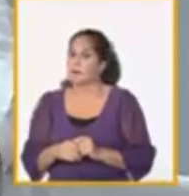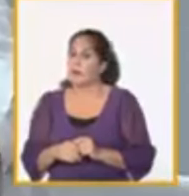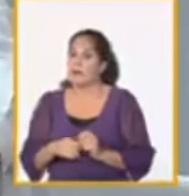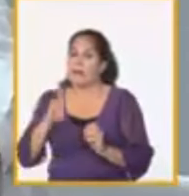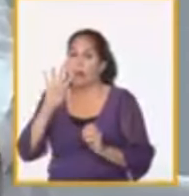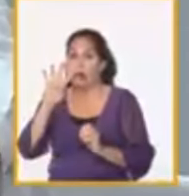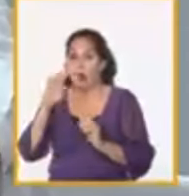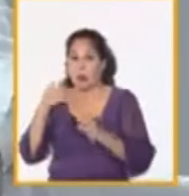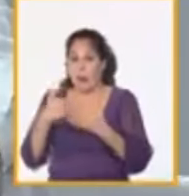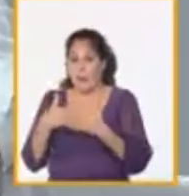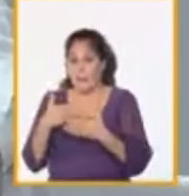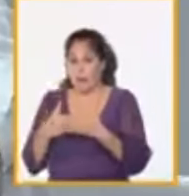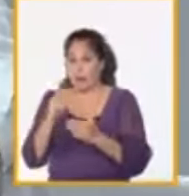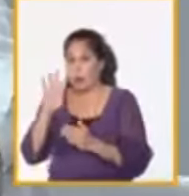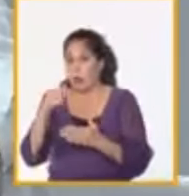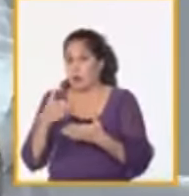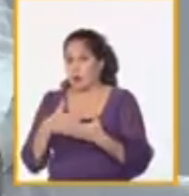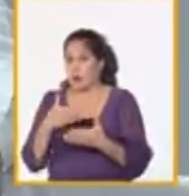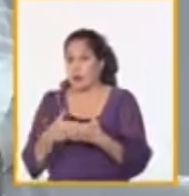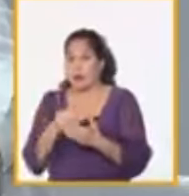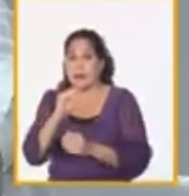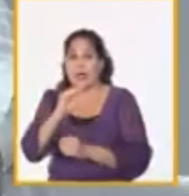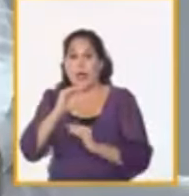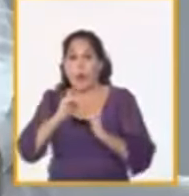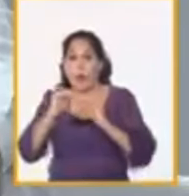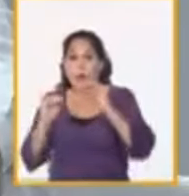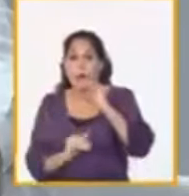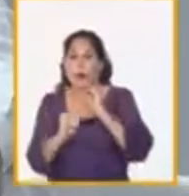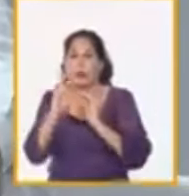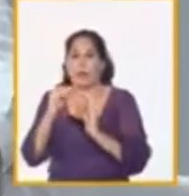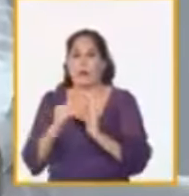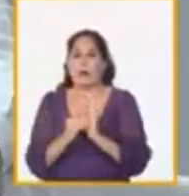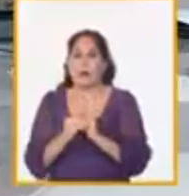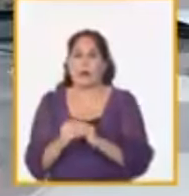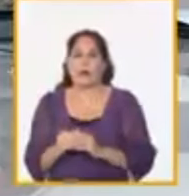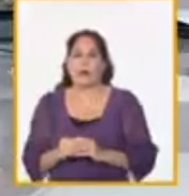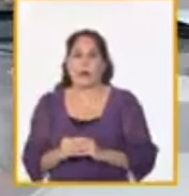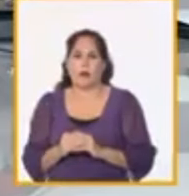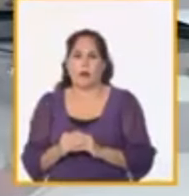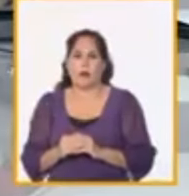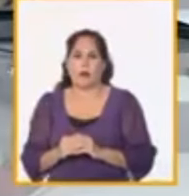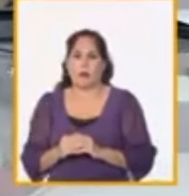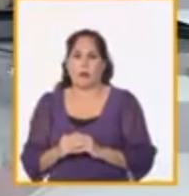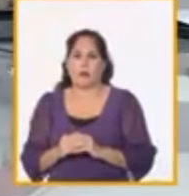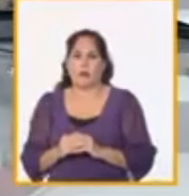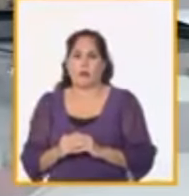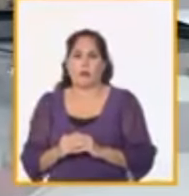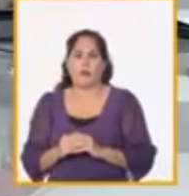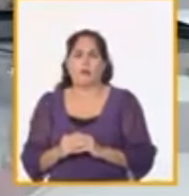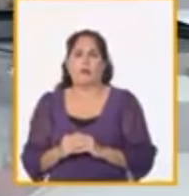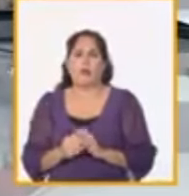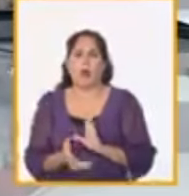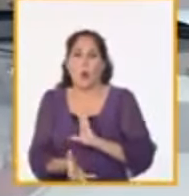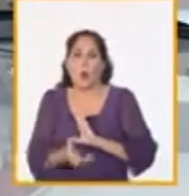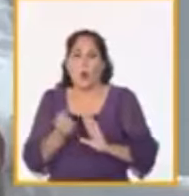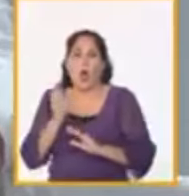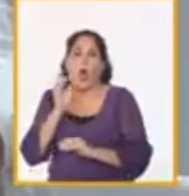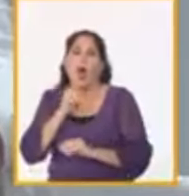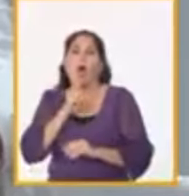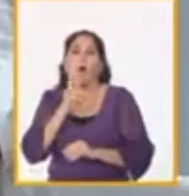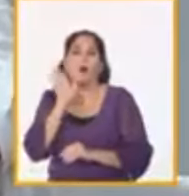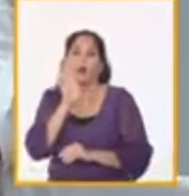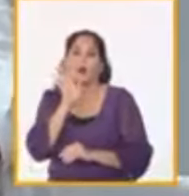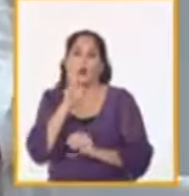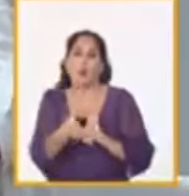empresas que tienen salario por debajo de los 3.000 pesos. Un operario que trabaja en una fosa, ¿cuánto puede ganar? Esos operarios,